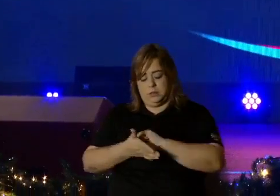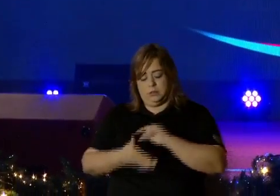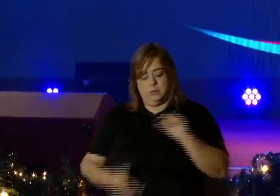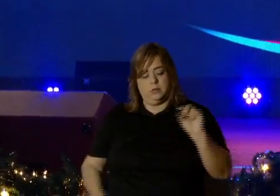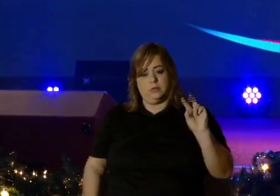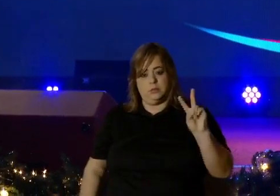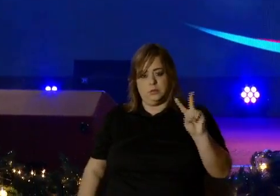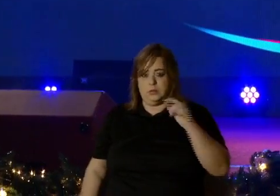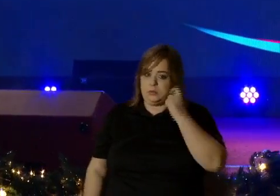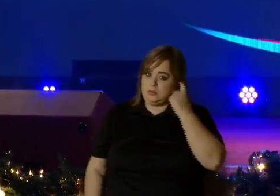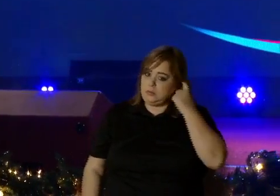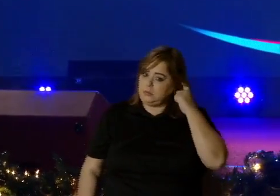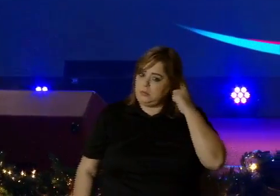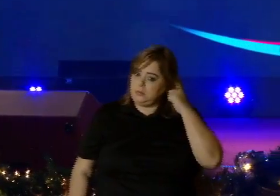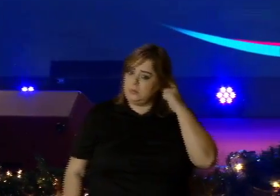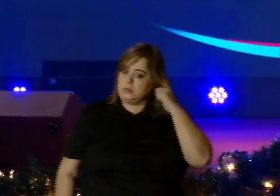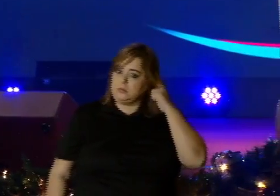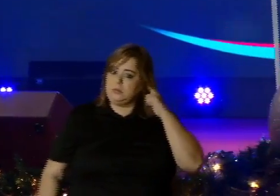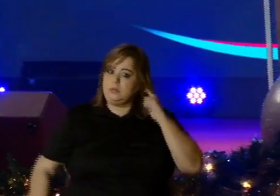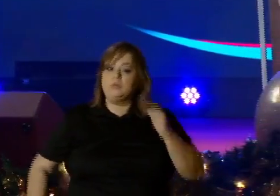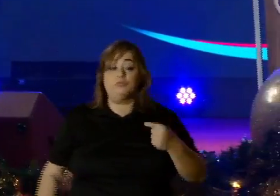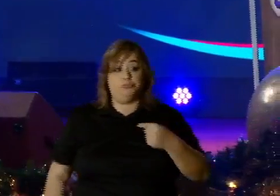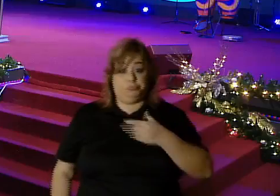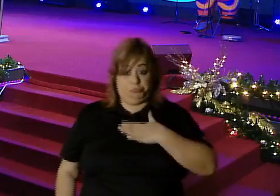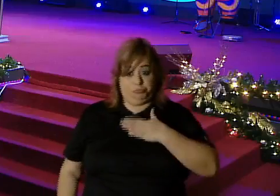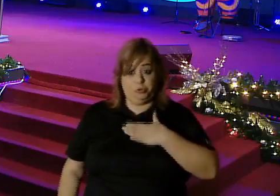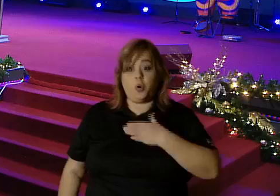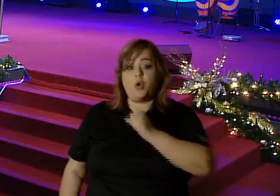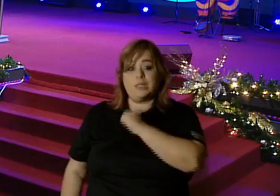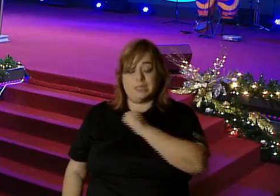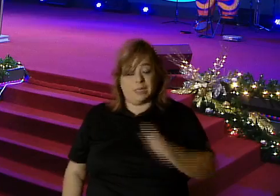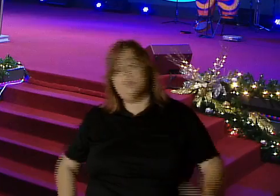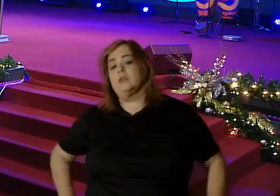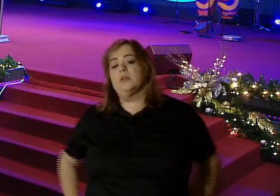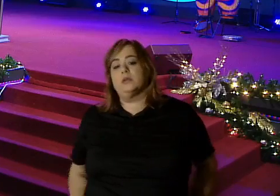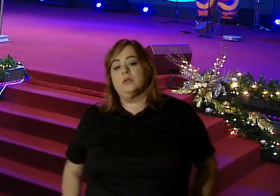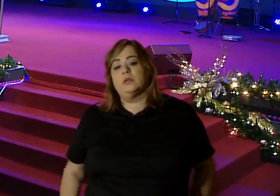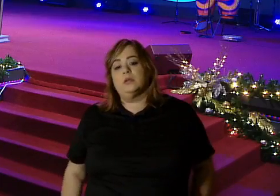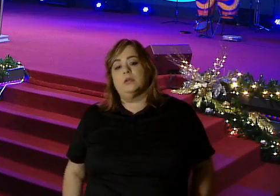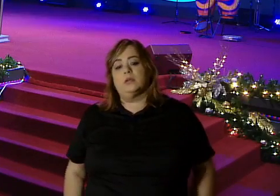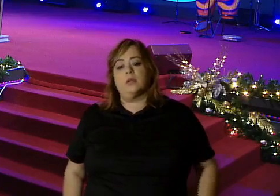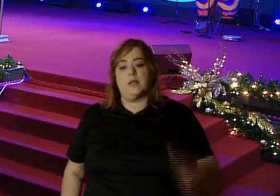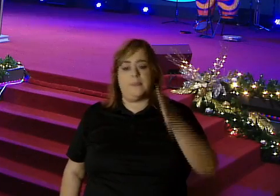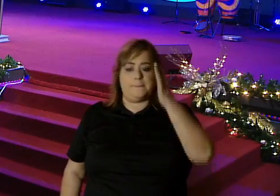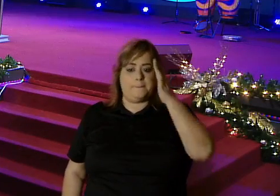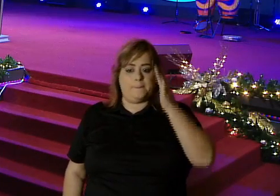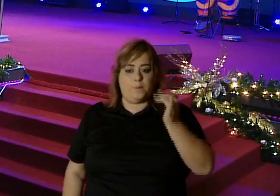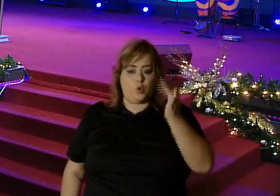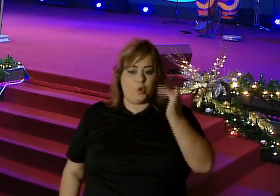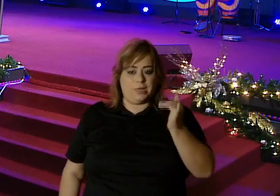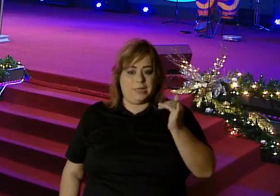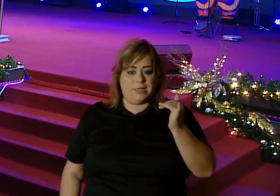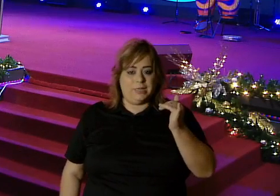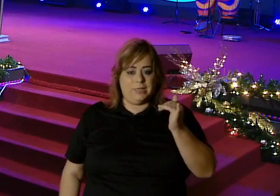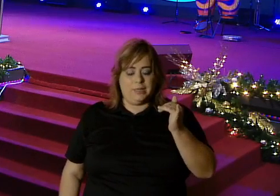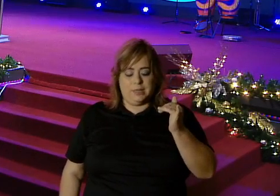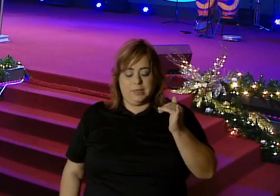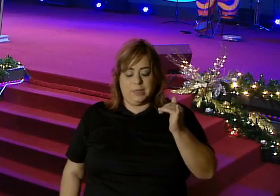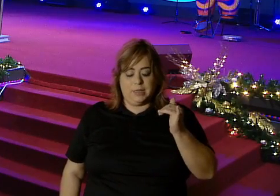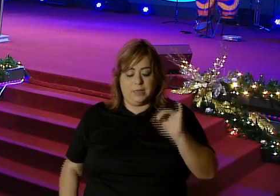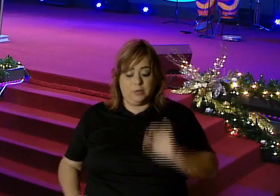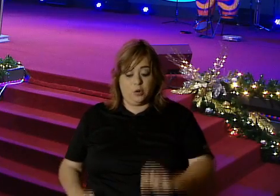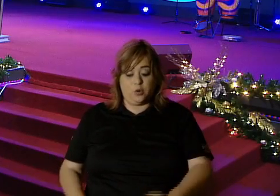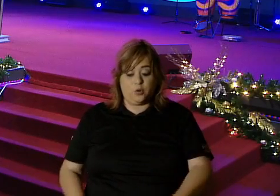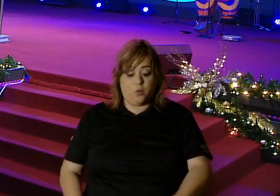Ah, pero si yo soy del Señor, ¿por qué no me levanta como una caña de pescar y me eleva de sobre todo?